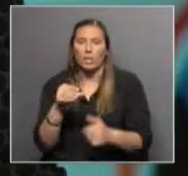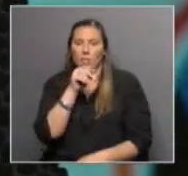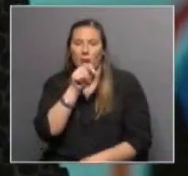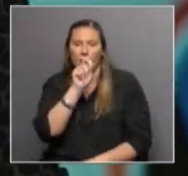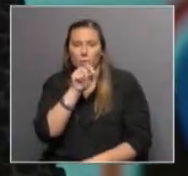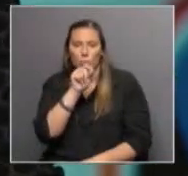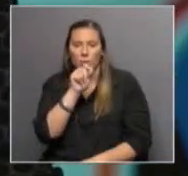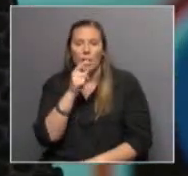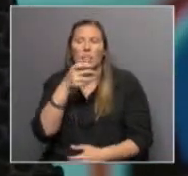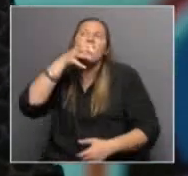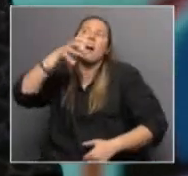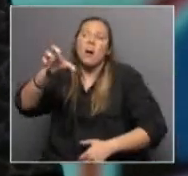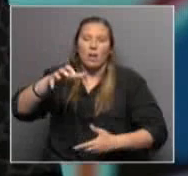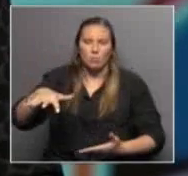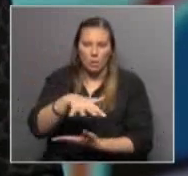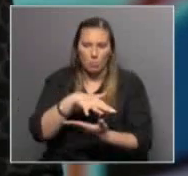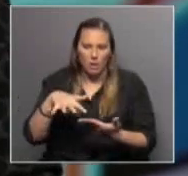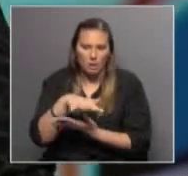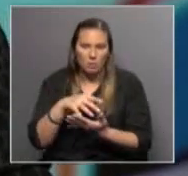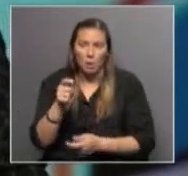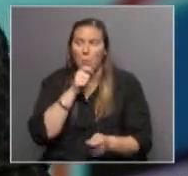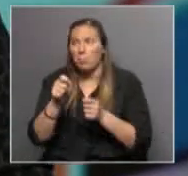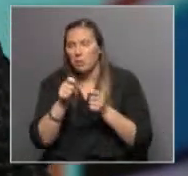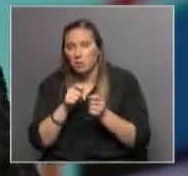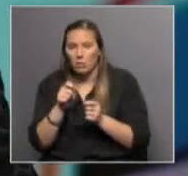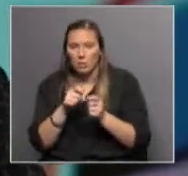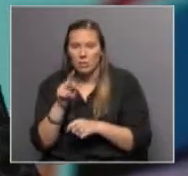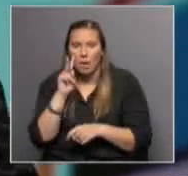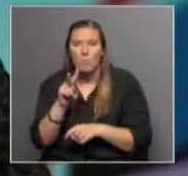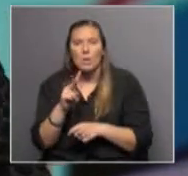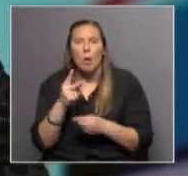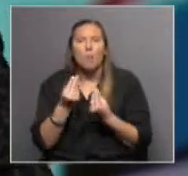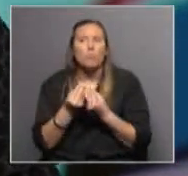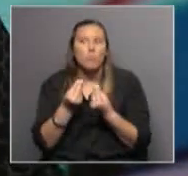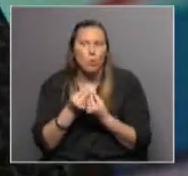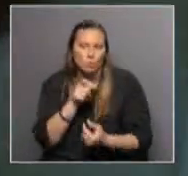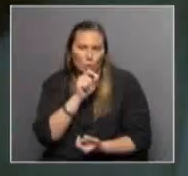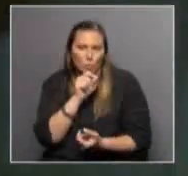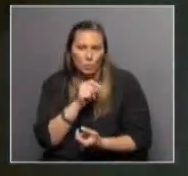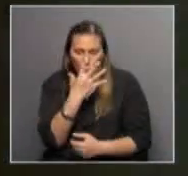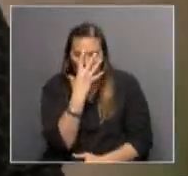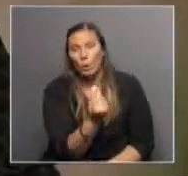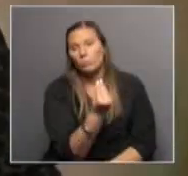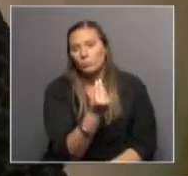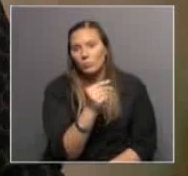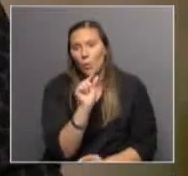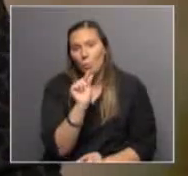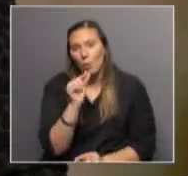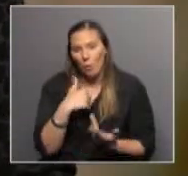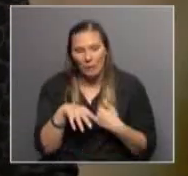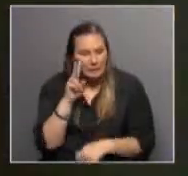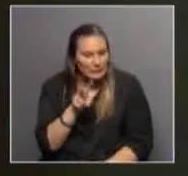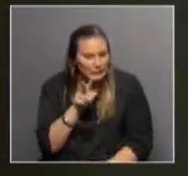gritas en una plaza por eso porque a veces los periodistas de repente tal vez miremos demasiado eso y también es un poco demasiado y